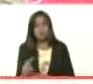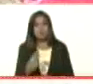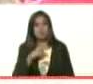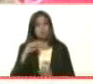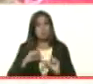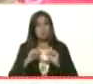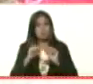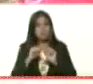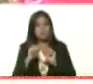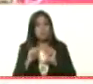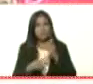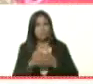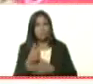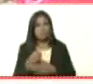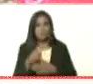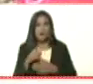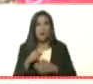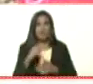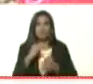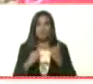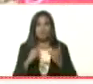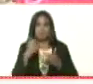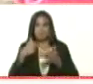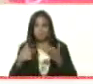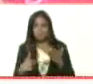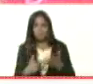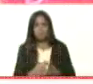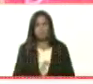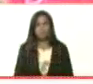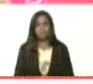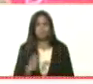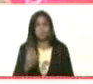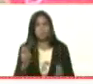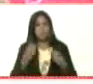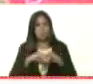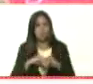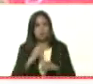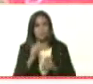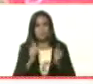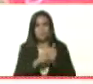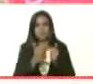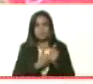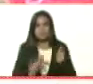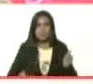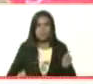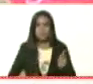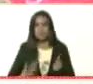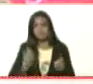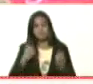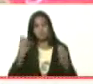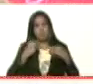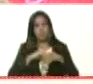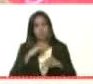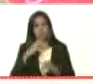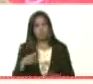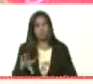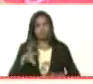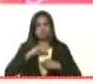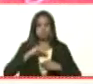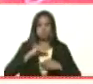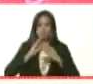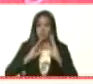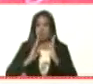seguir aterrizando cada vez más. Estoy de acuerdo, señora vicepresidenta. Ahora que usted asume el